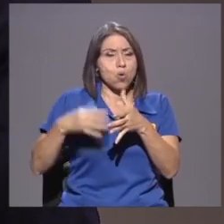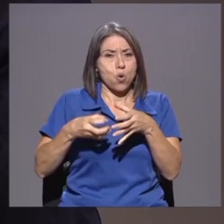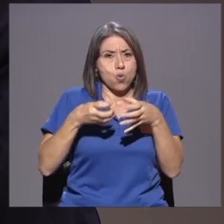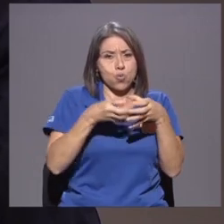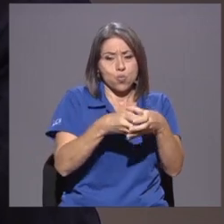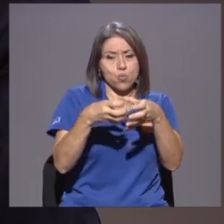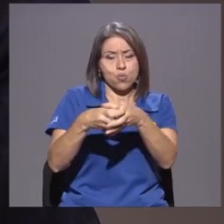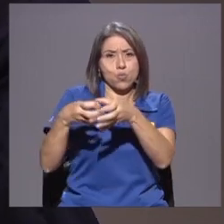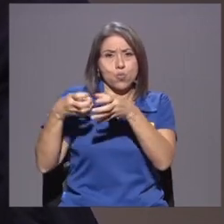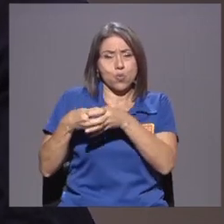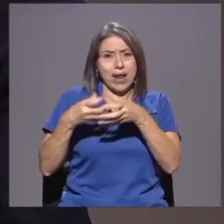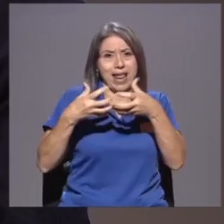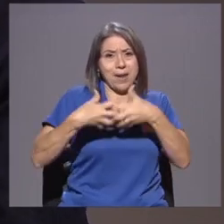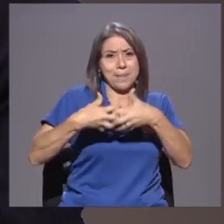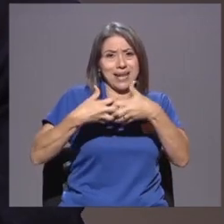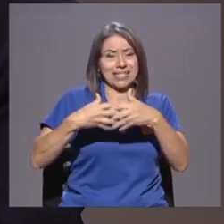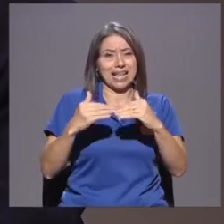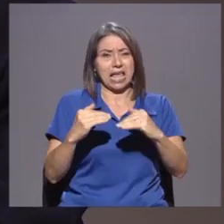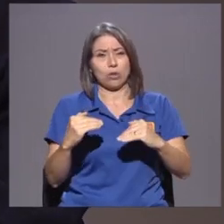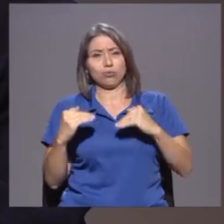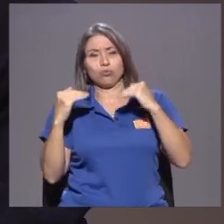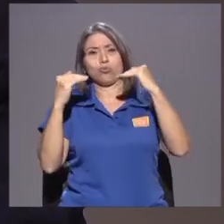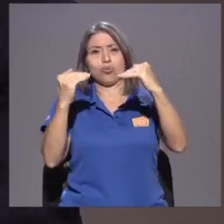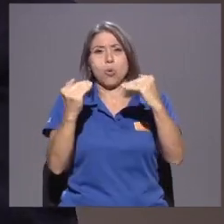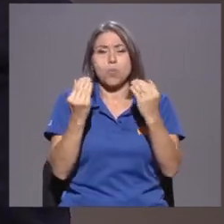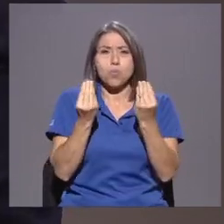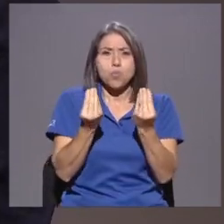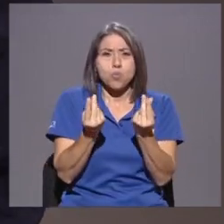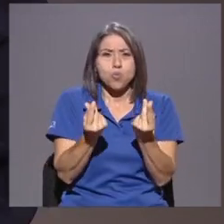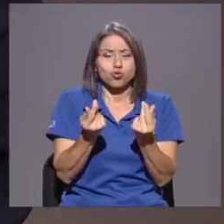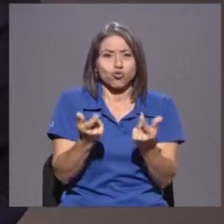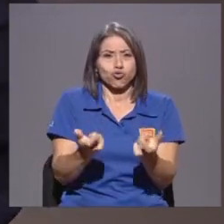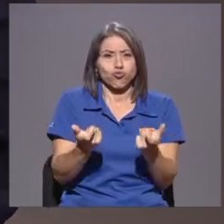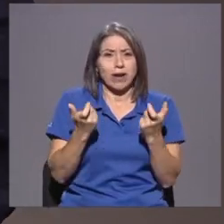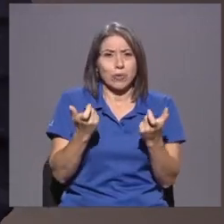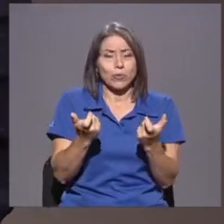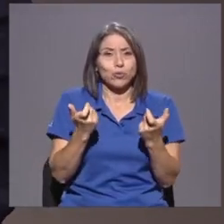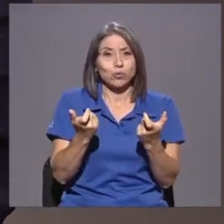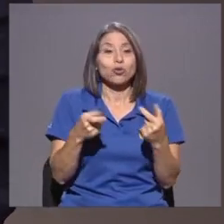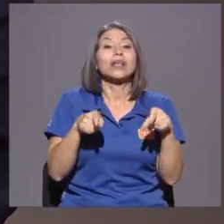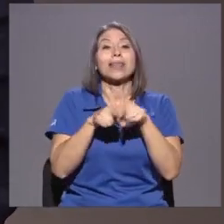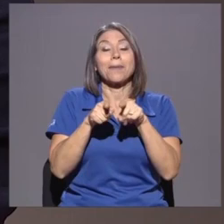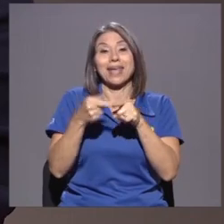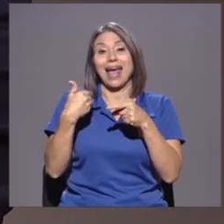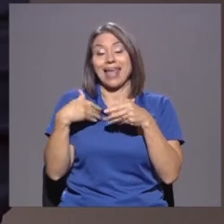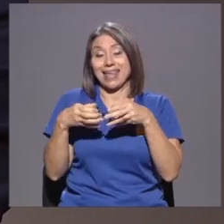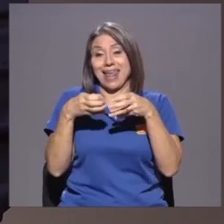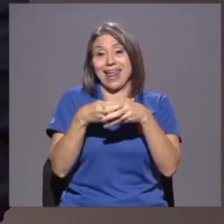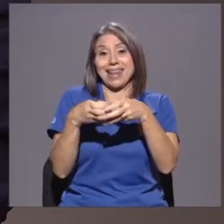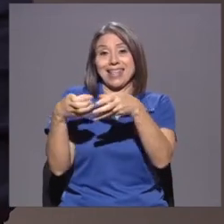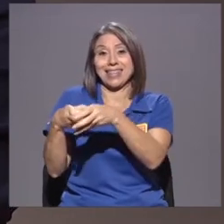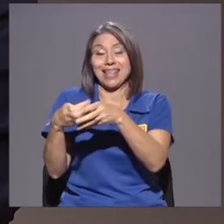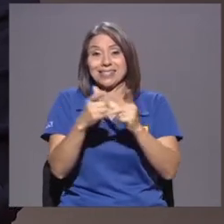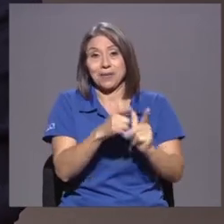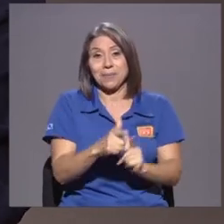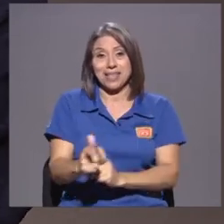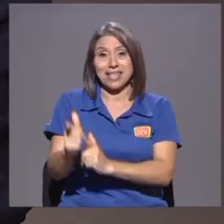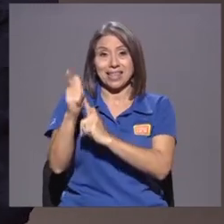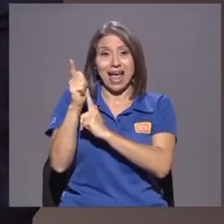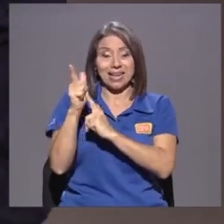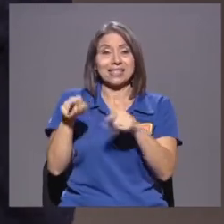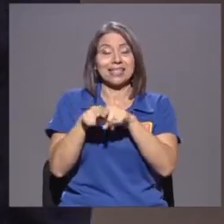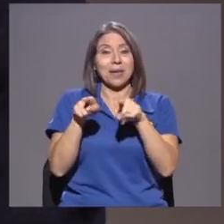empresariado empresariado de muchos recursos élites militares y del aparato de seguridad